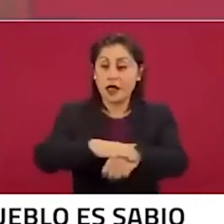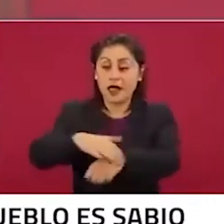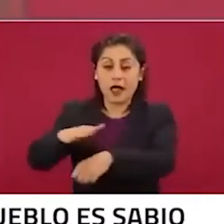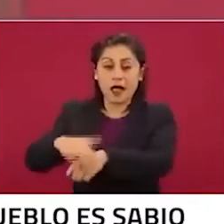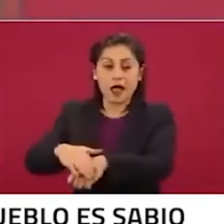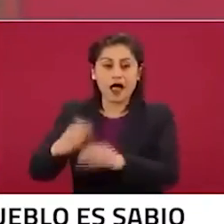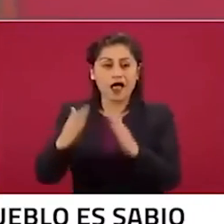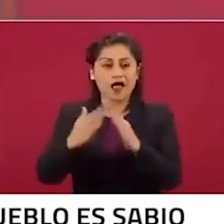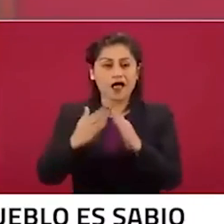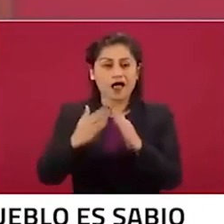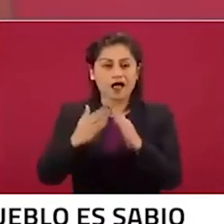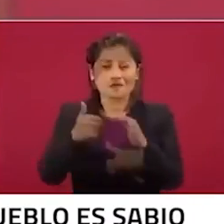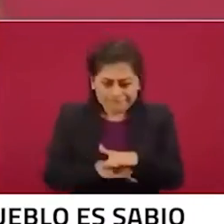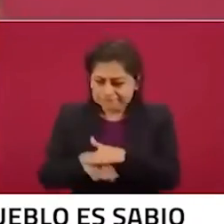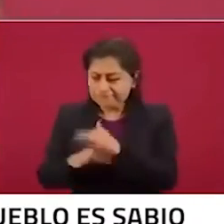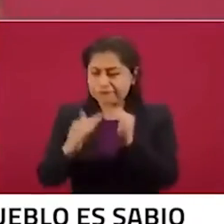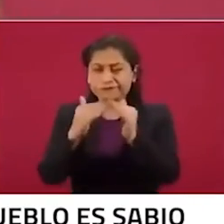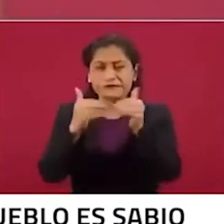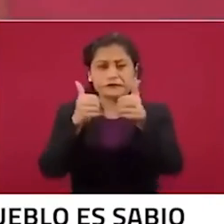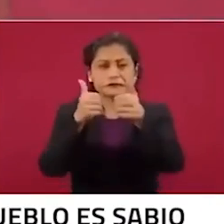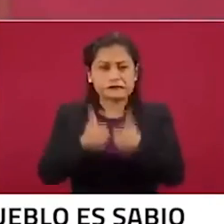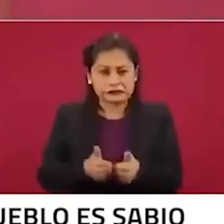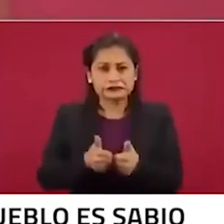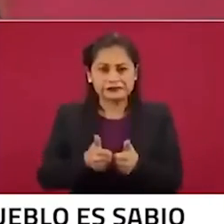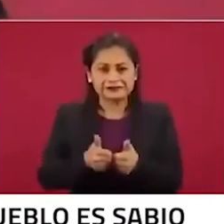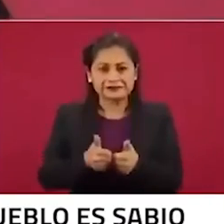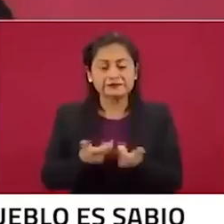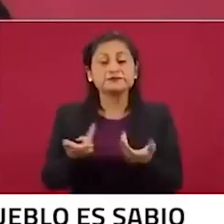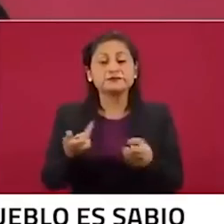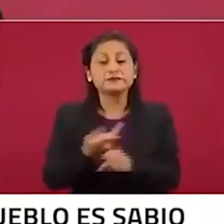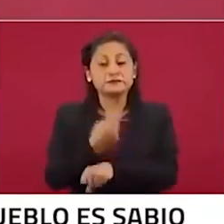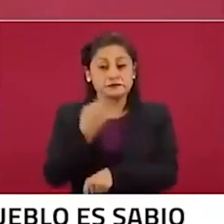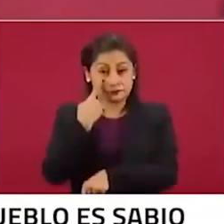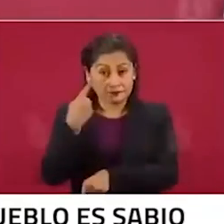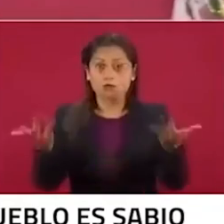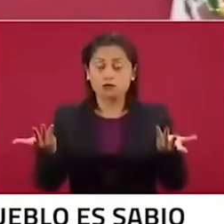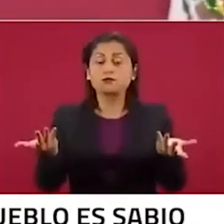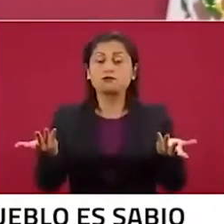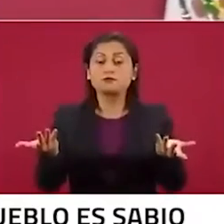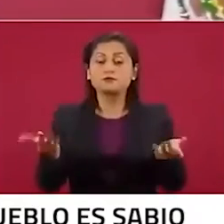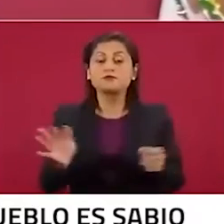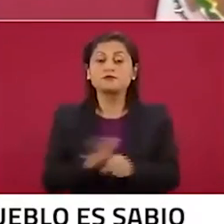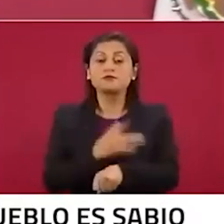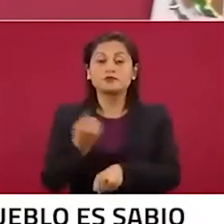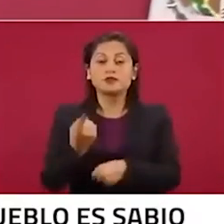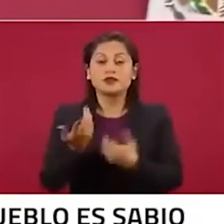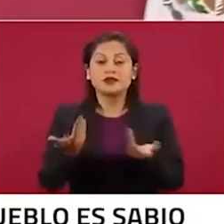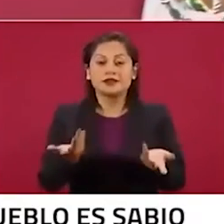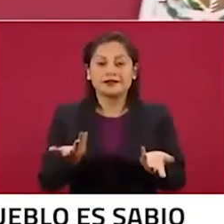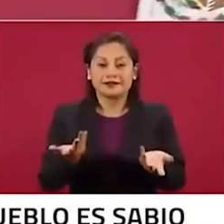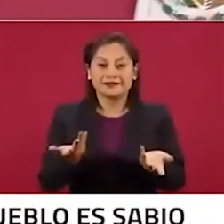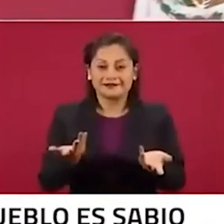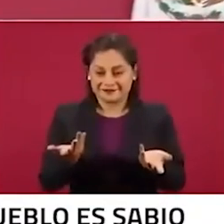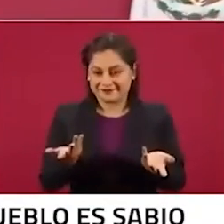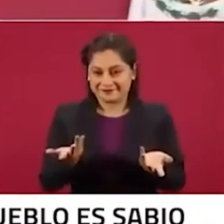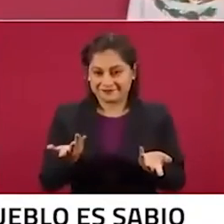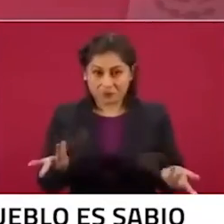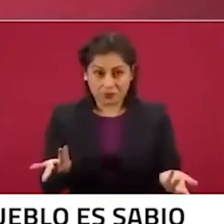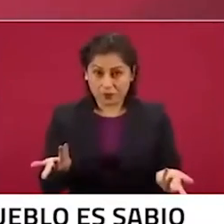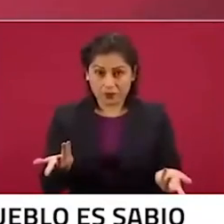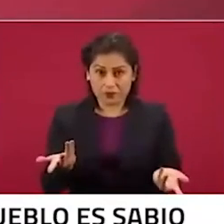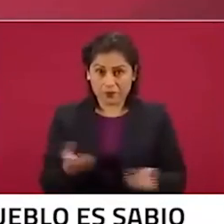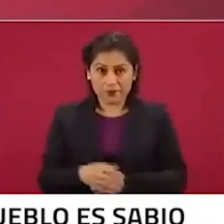guardáramos en nuestros domicilios. Las calles estaban desiertas. Es que eso no se toma en